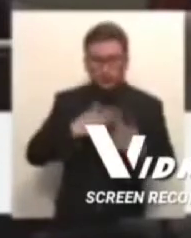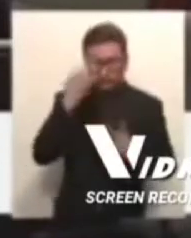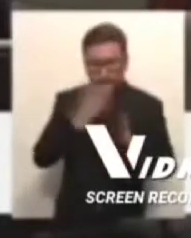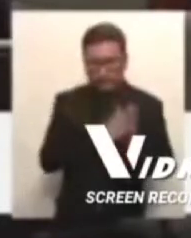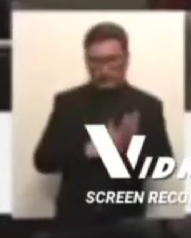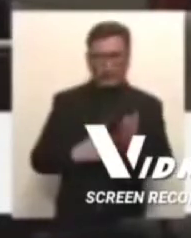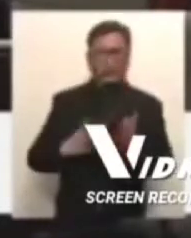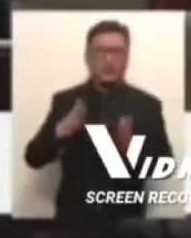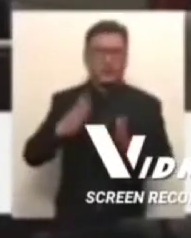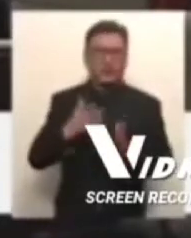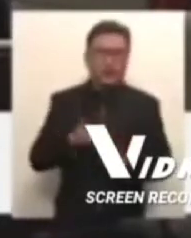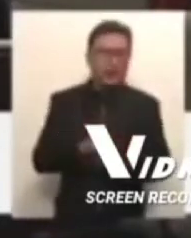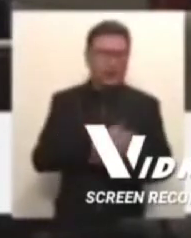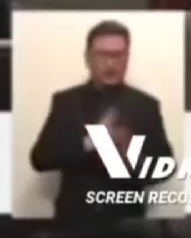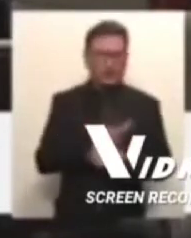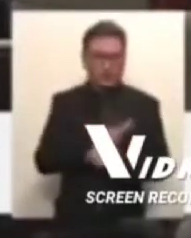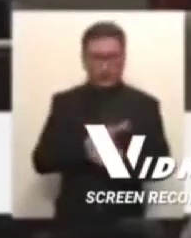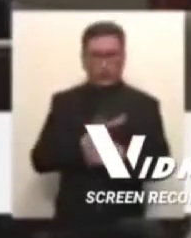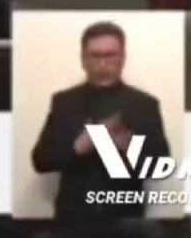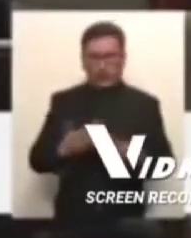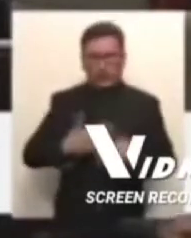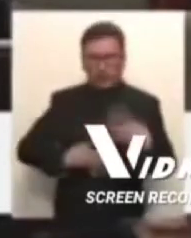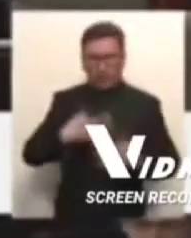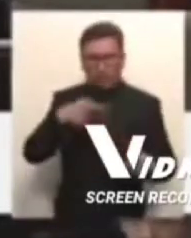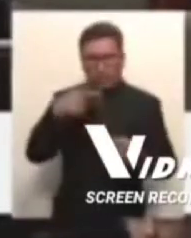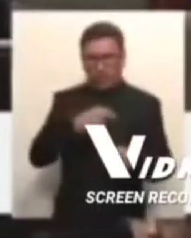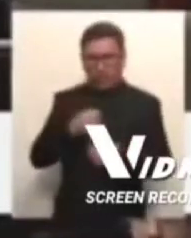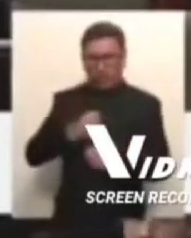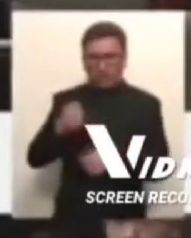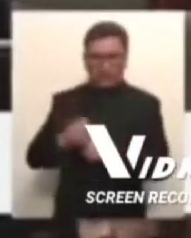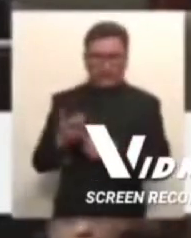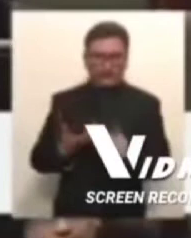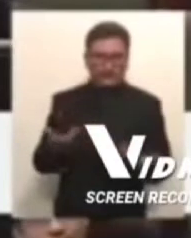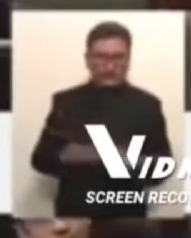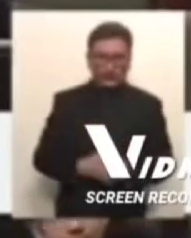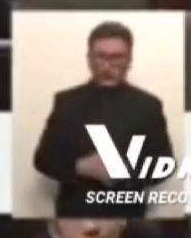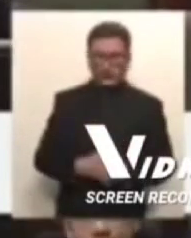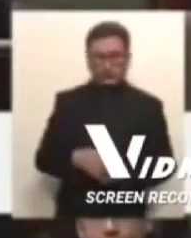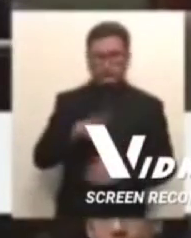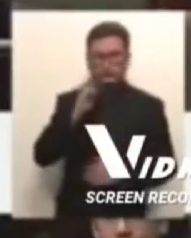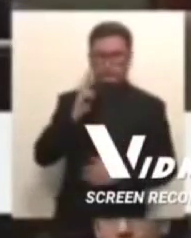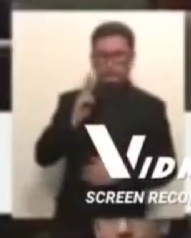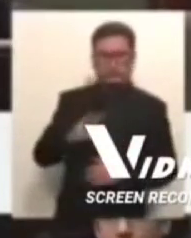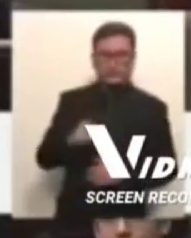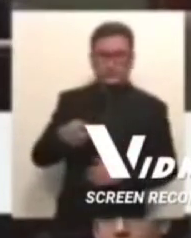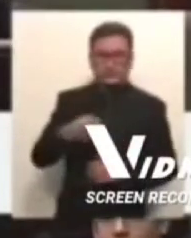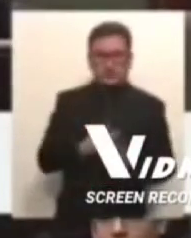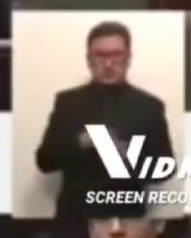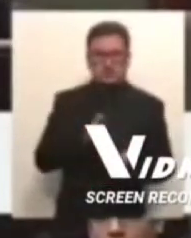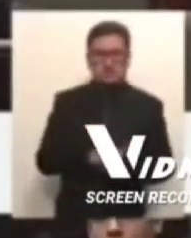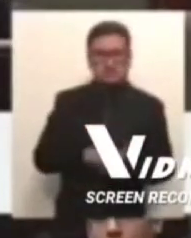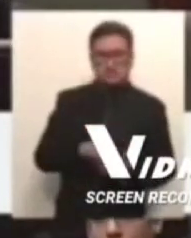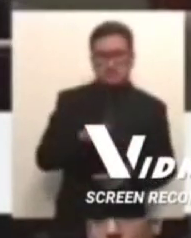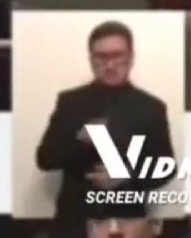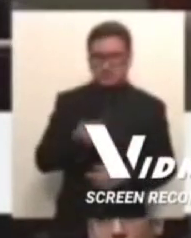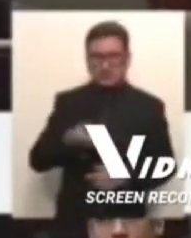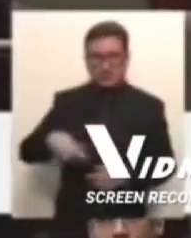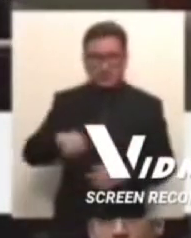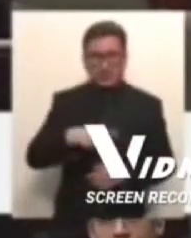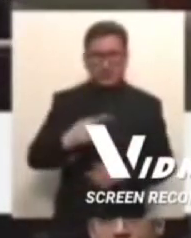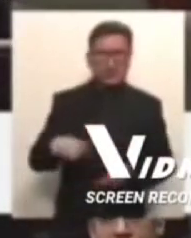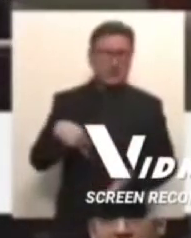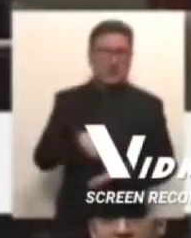ya superadas donde la violencia era alabada. Qué poca gallardía del señor que